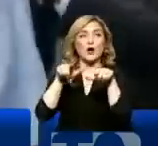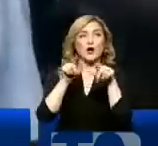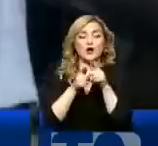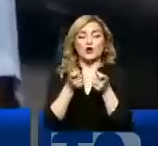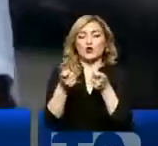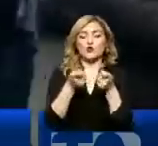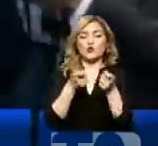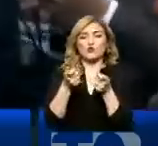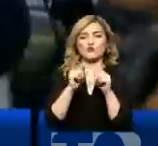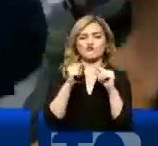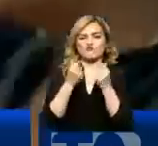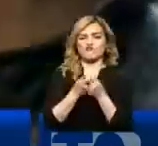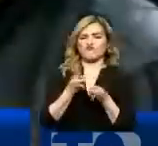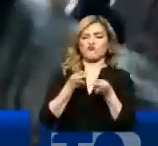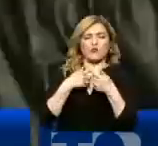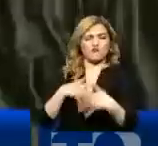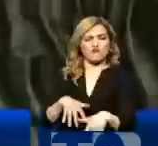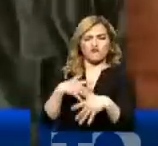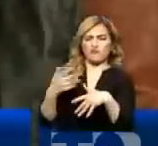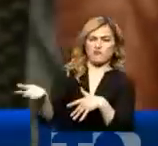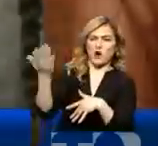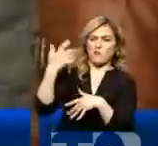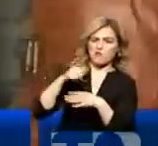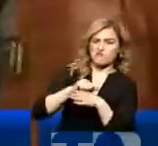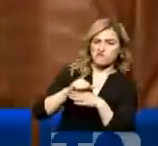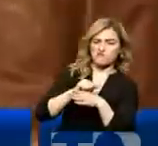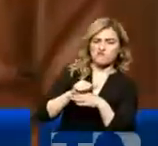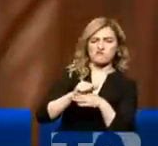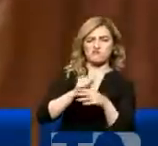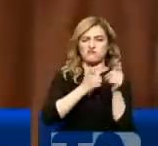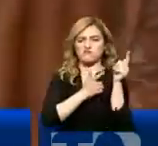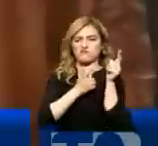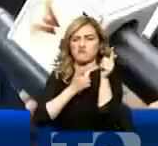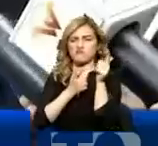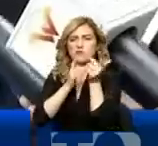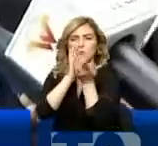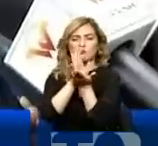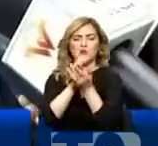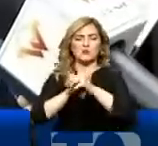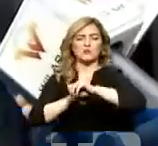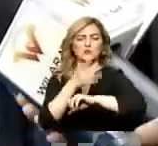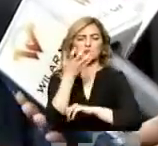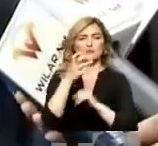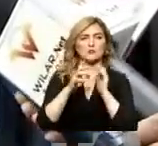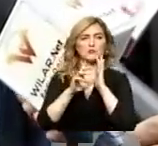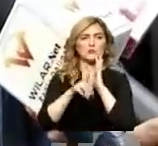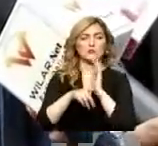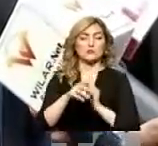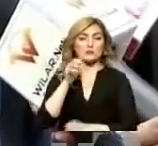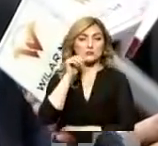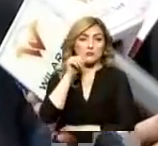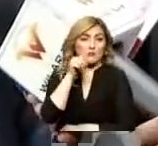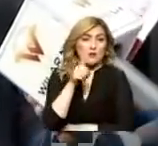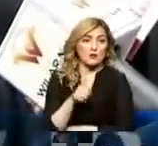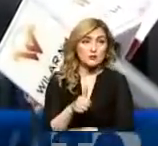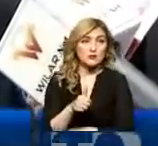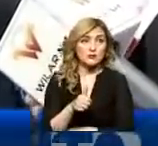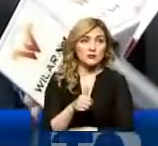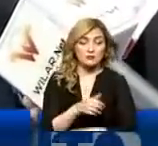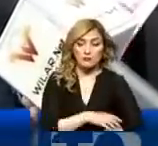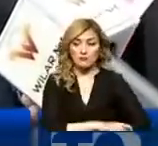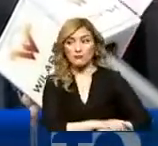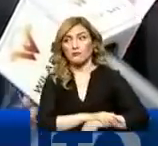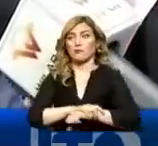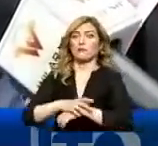tres meses después, Vargas rinde una versión que no tardó más de 15 minutos. ¿Y si mañana tengo que yo ir a la